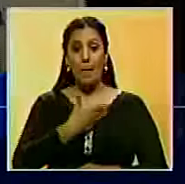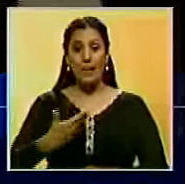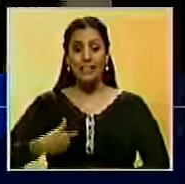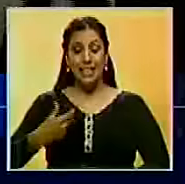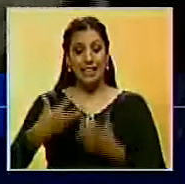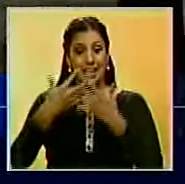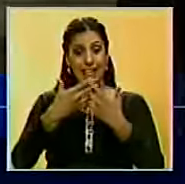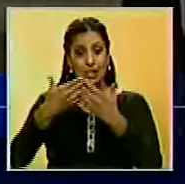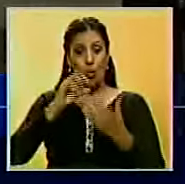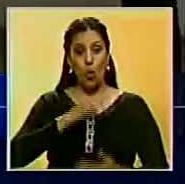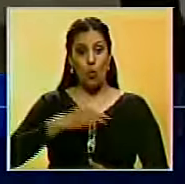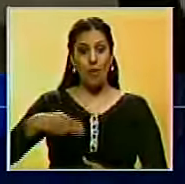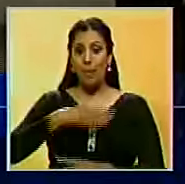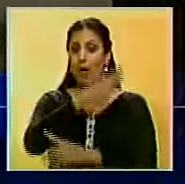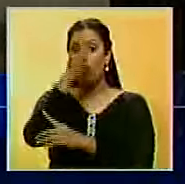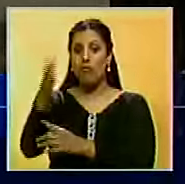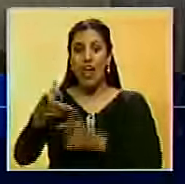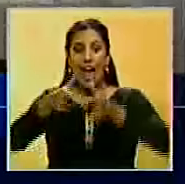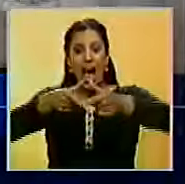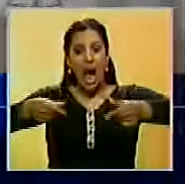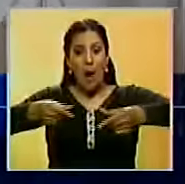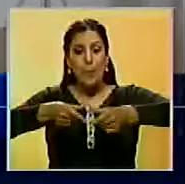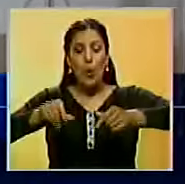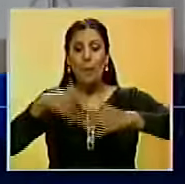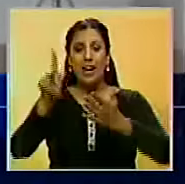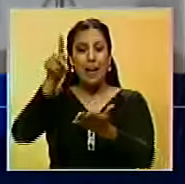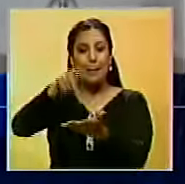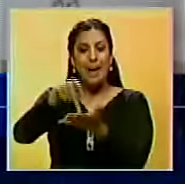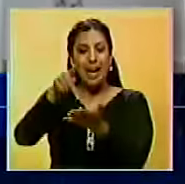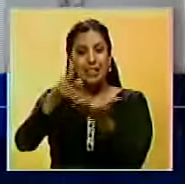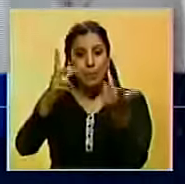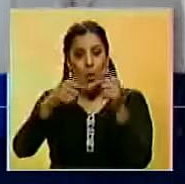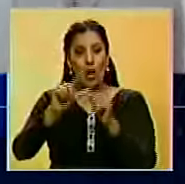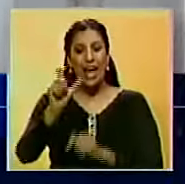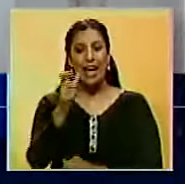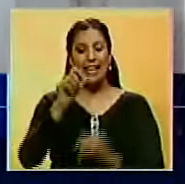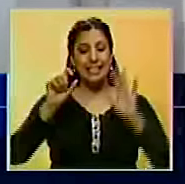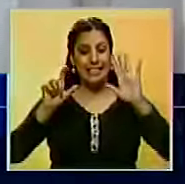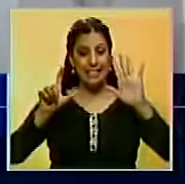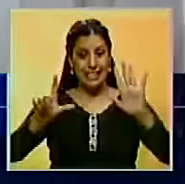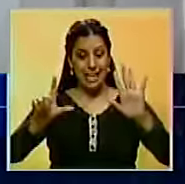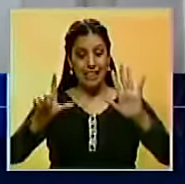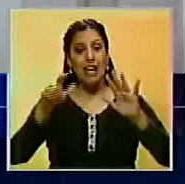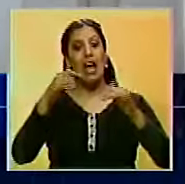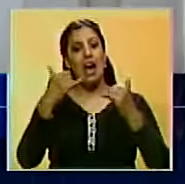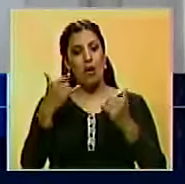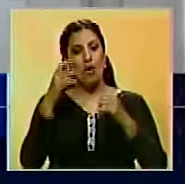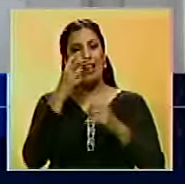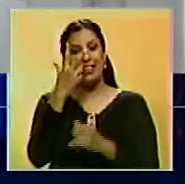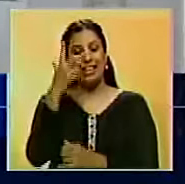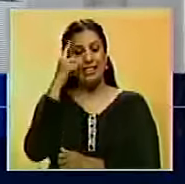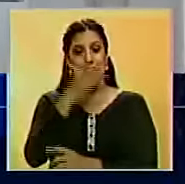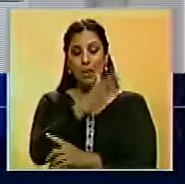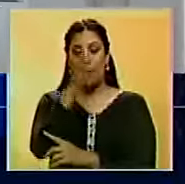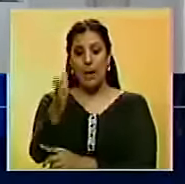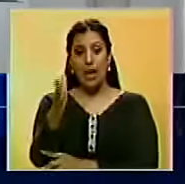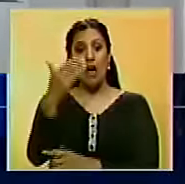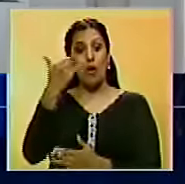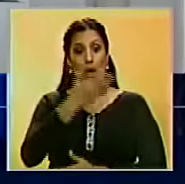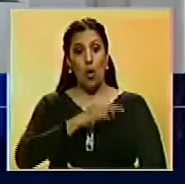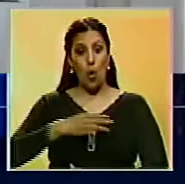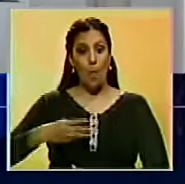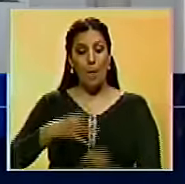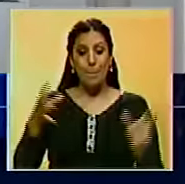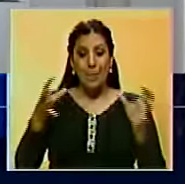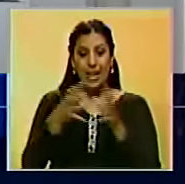Unidos, Barack Obama, llegó a Japón para participar en la cumbre del G7 luego de su visita de 3 días a Vietnam. El mandatario se